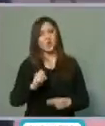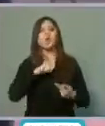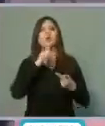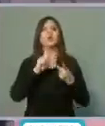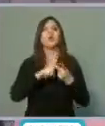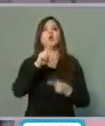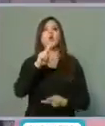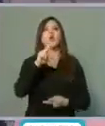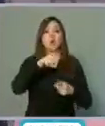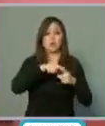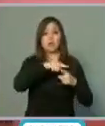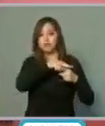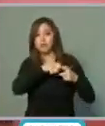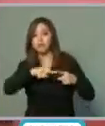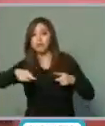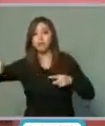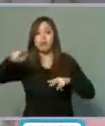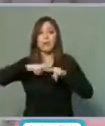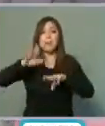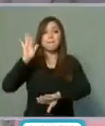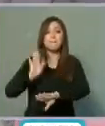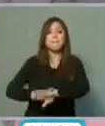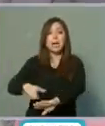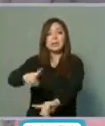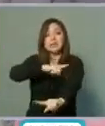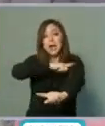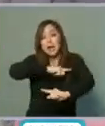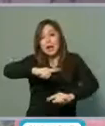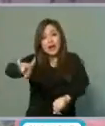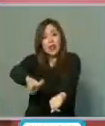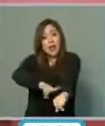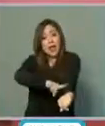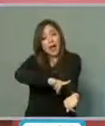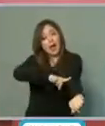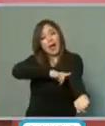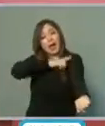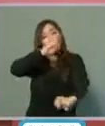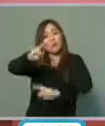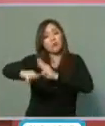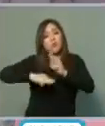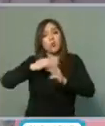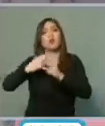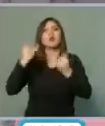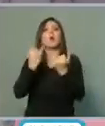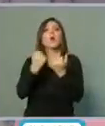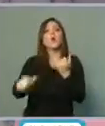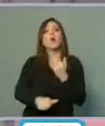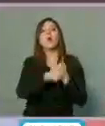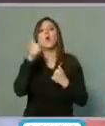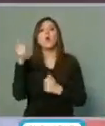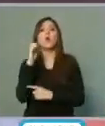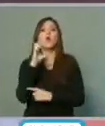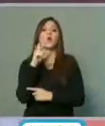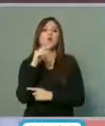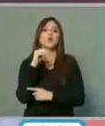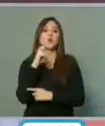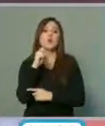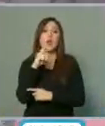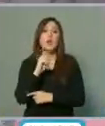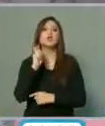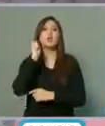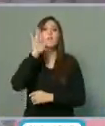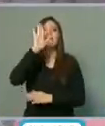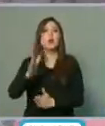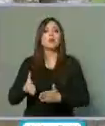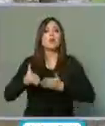la ruta más larga del mundo, ¿no? La tercera parte. Los cruceros fluviales, no tocamos este tema, fluviales por los